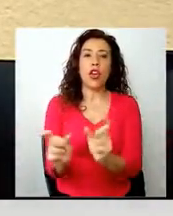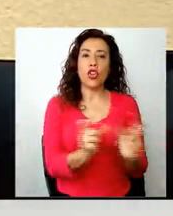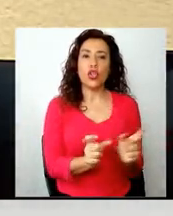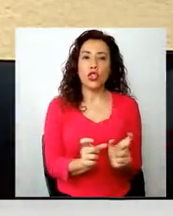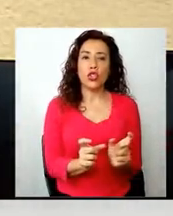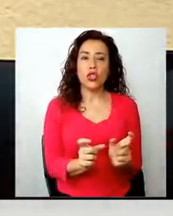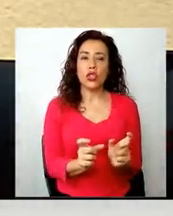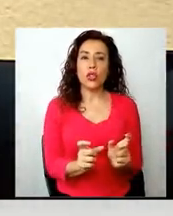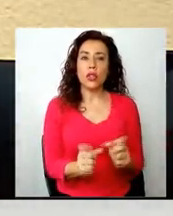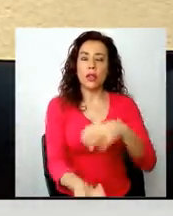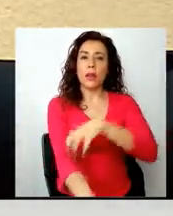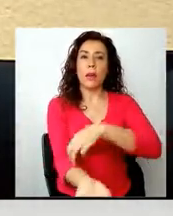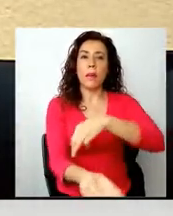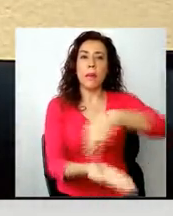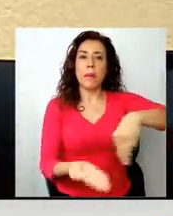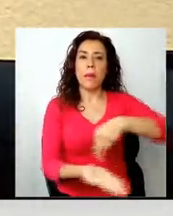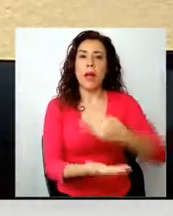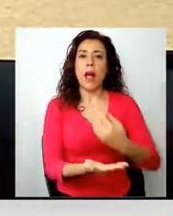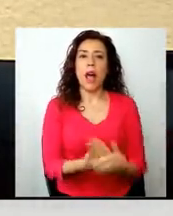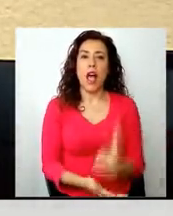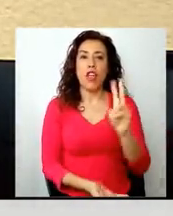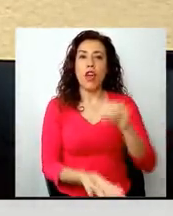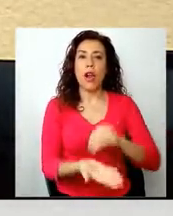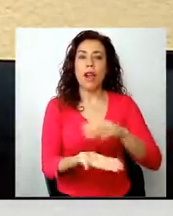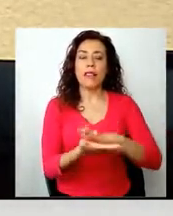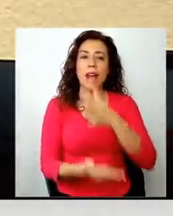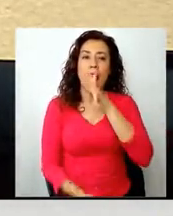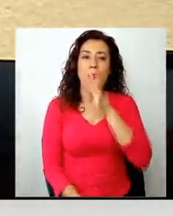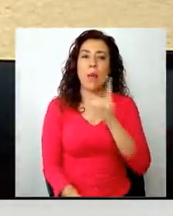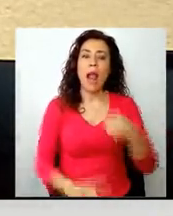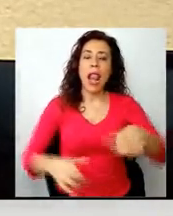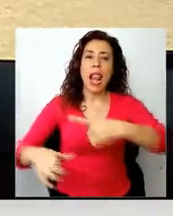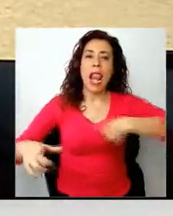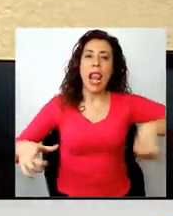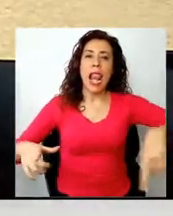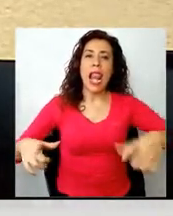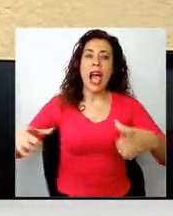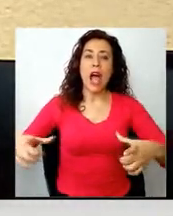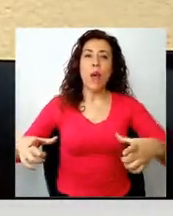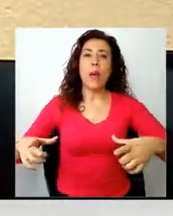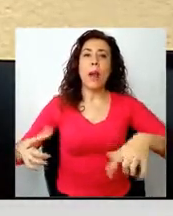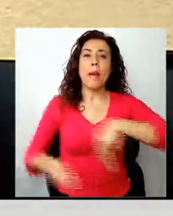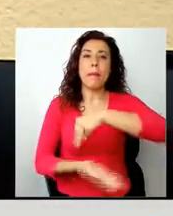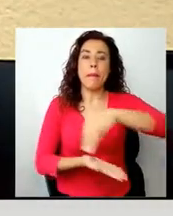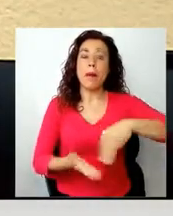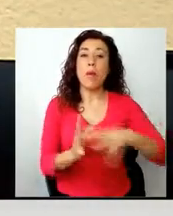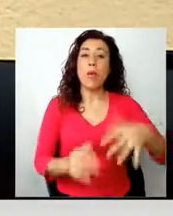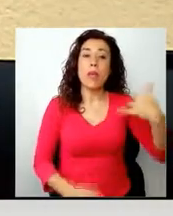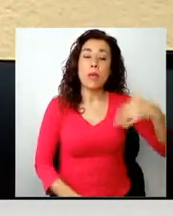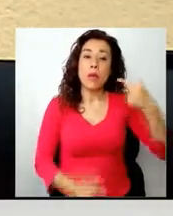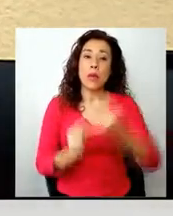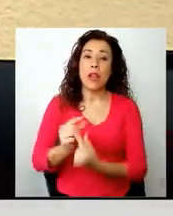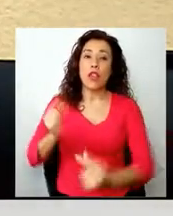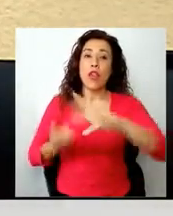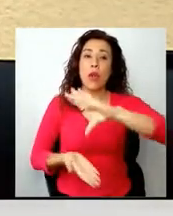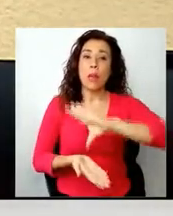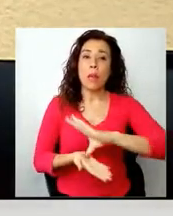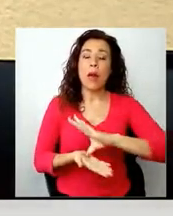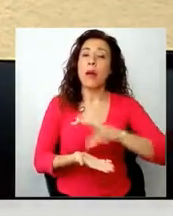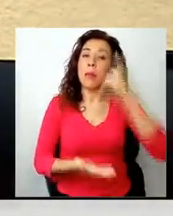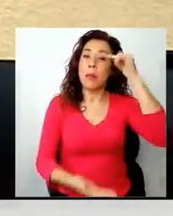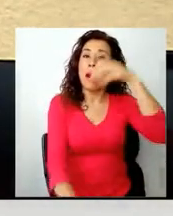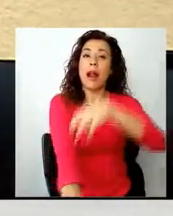del maule tenemos dos reservas de agua una en Laguna del maule que es estratégica a nivel nacional para una región que una